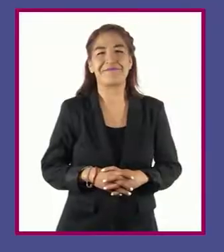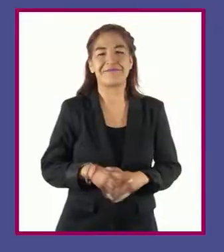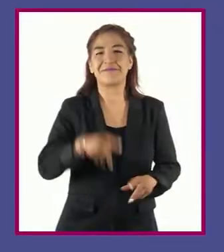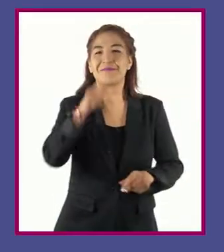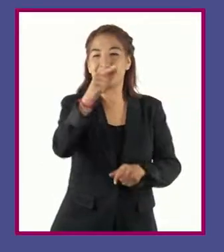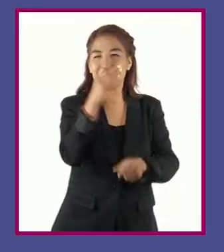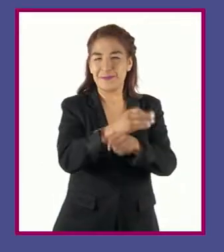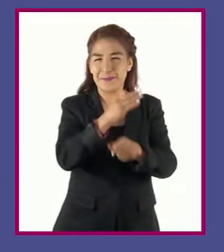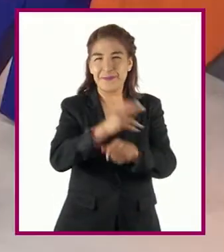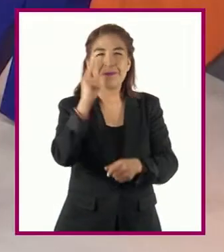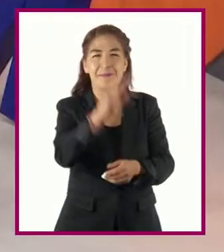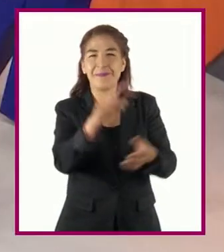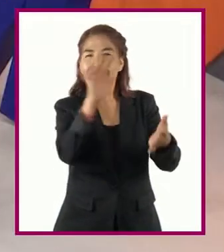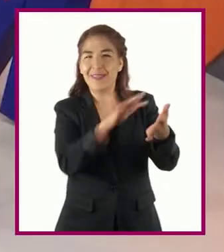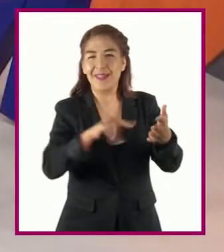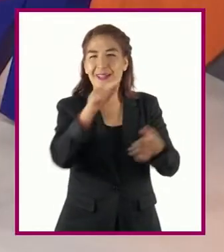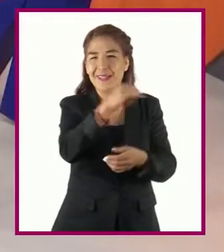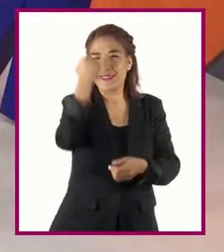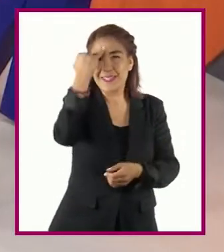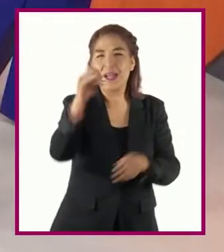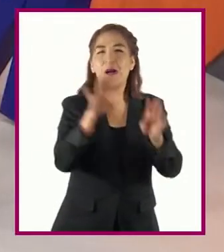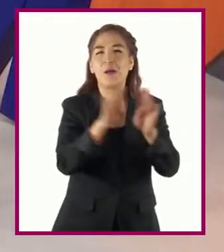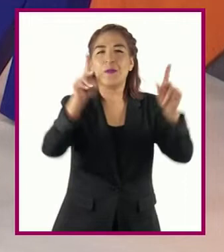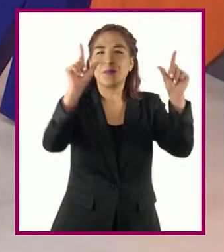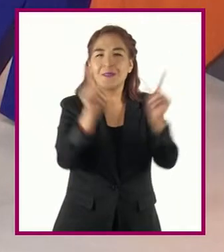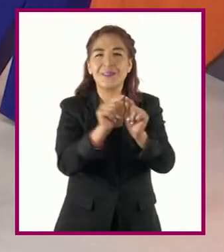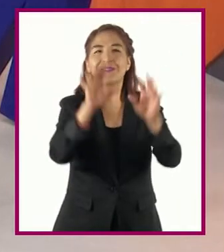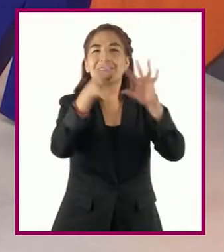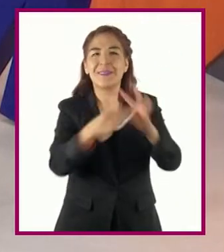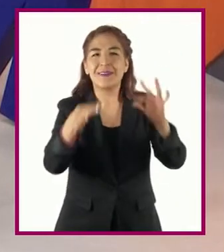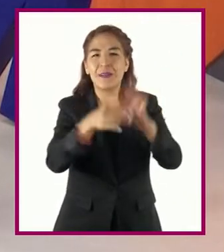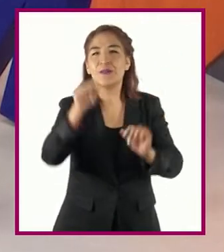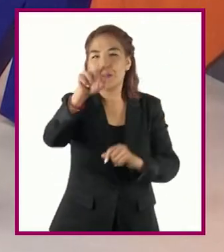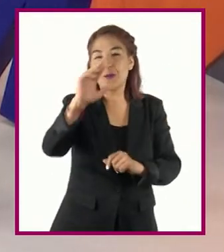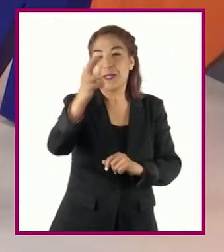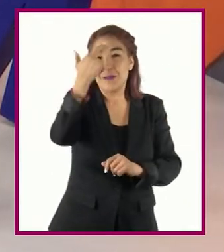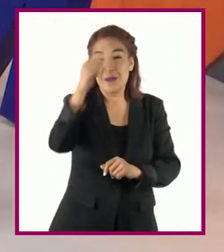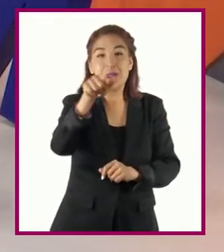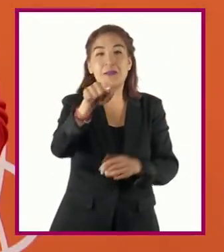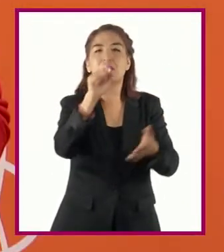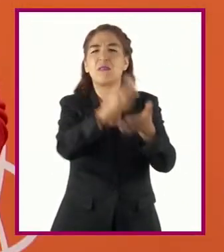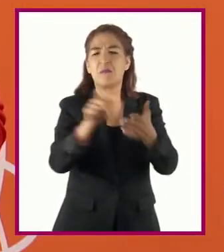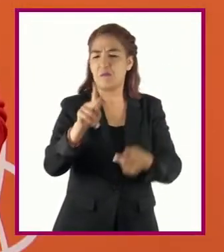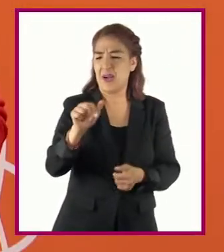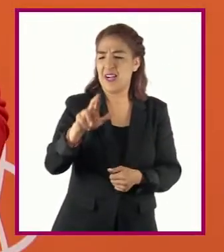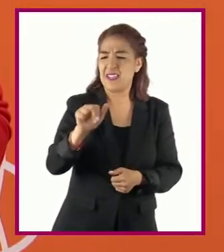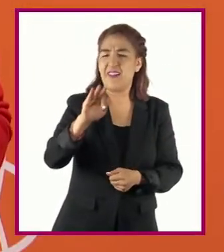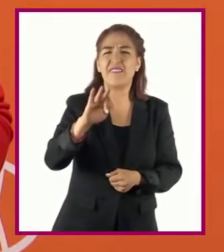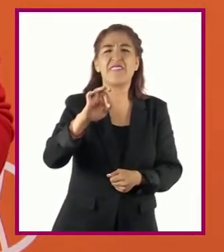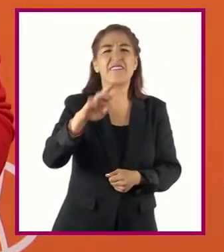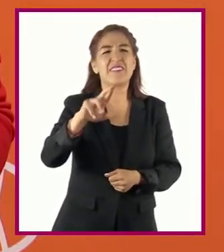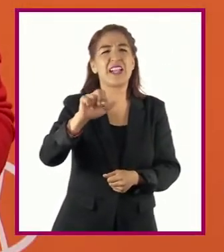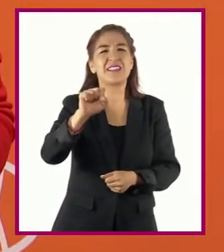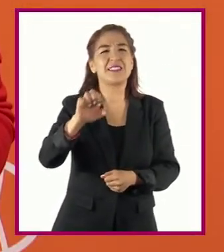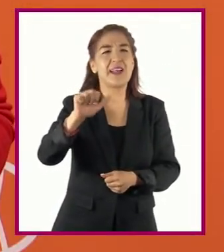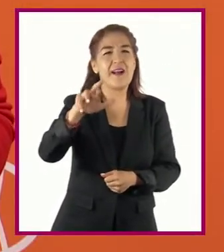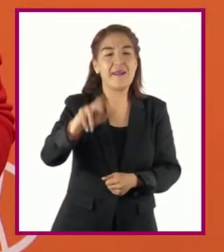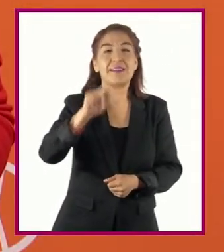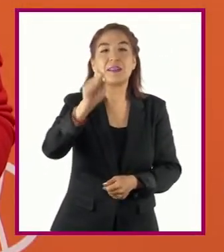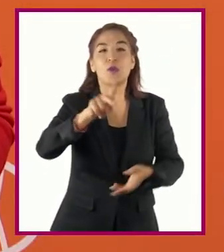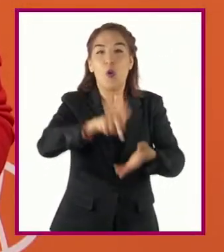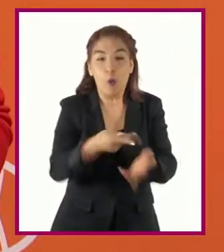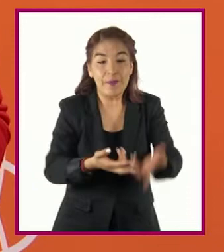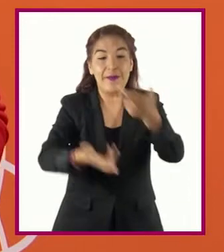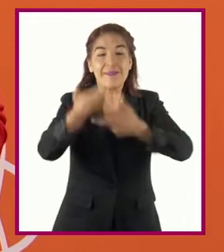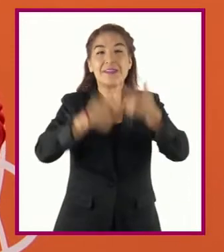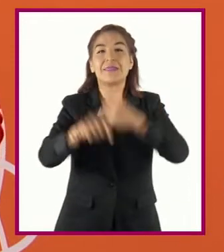ayudas parafraseando estas ideas? Recuerden que parafrasear quiere decir que vamos a